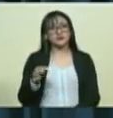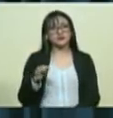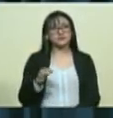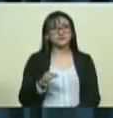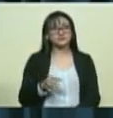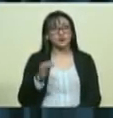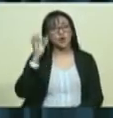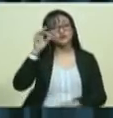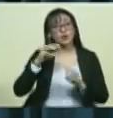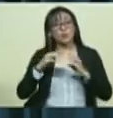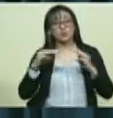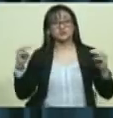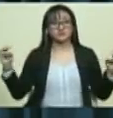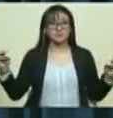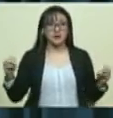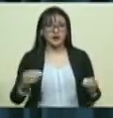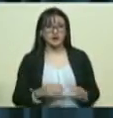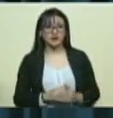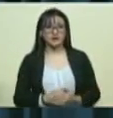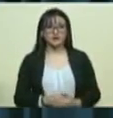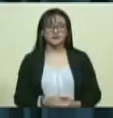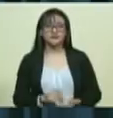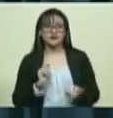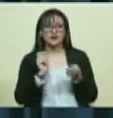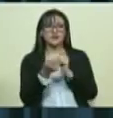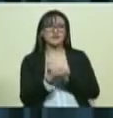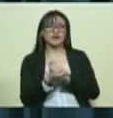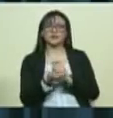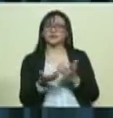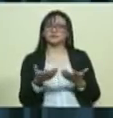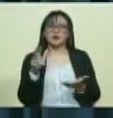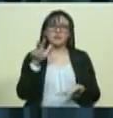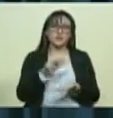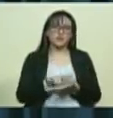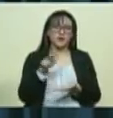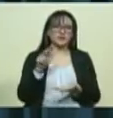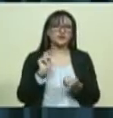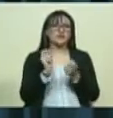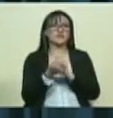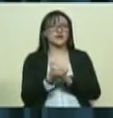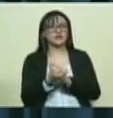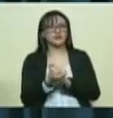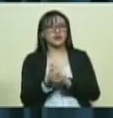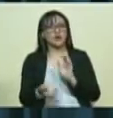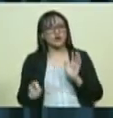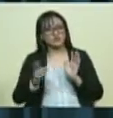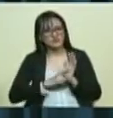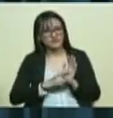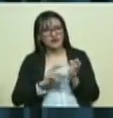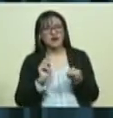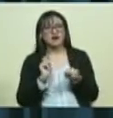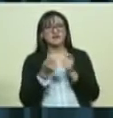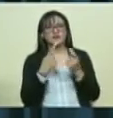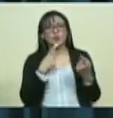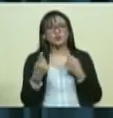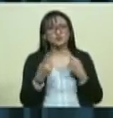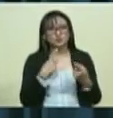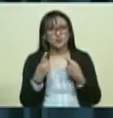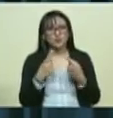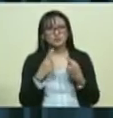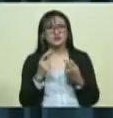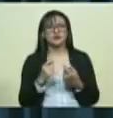municipales referendos de todo tipo referendo aprobatorio referendos revocatorios referendos consultivos